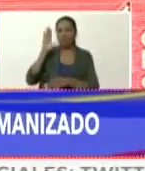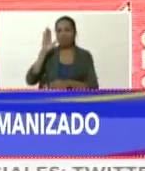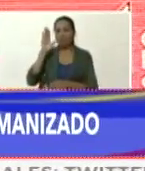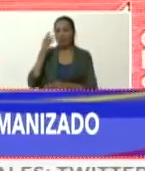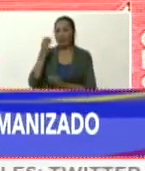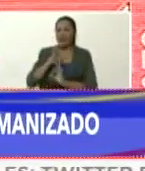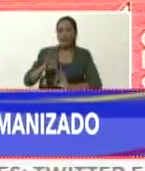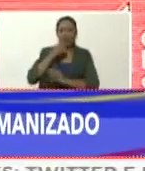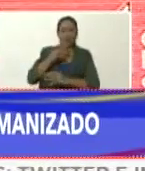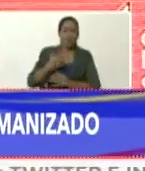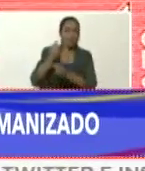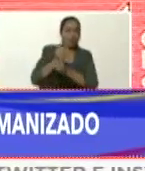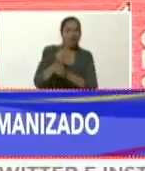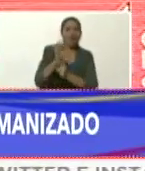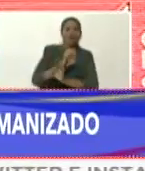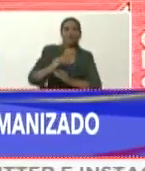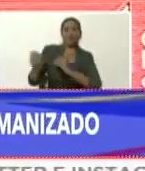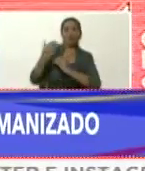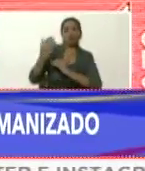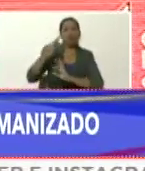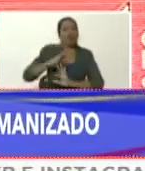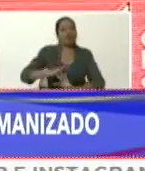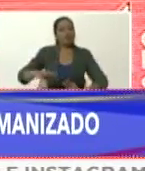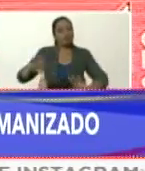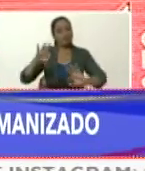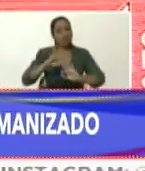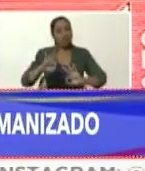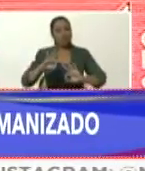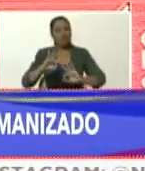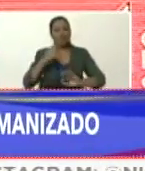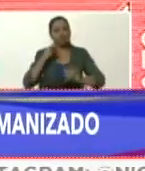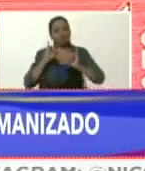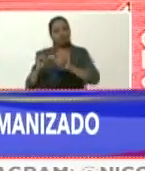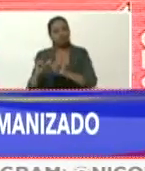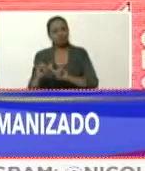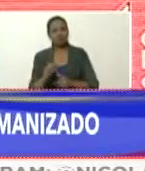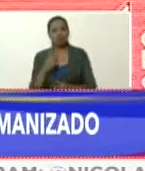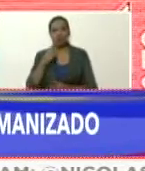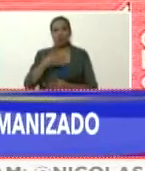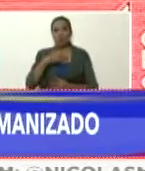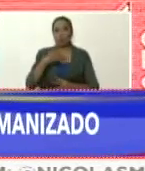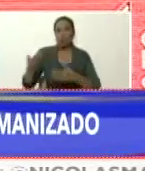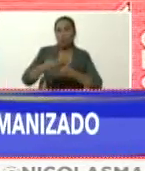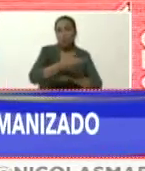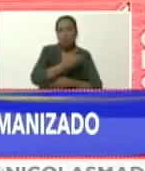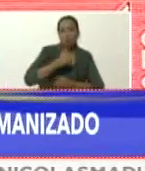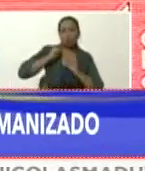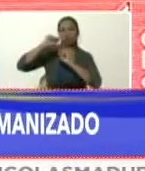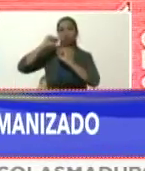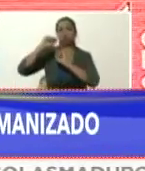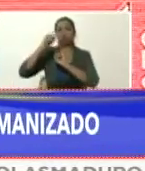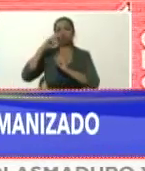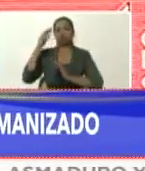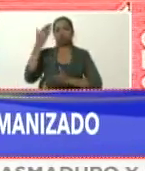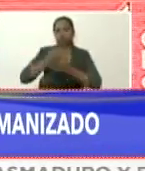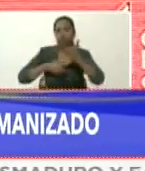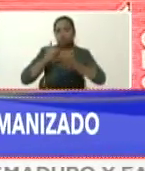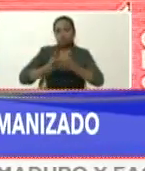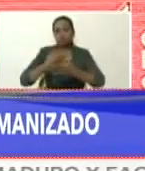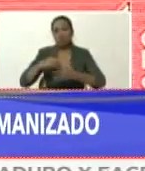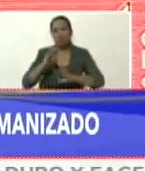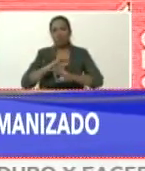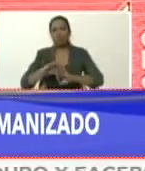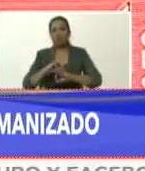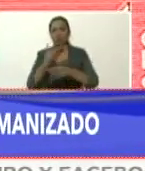bueno, nada bueno. Es así, no pueden recoger los logros, pero así no